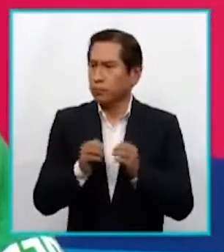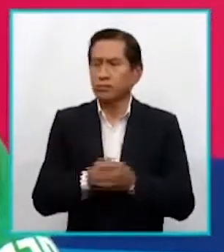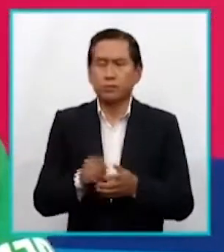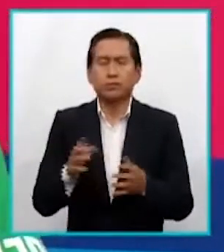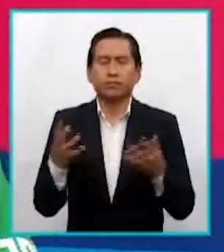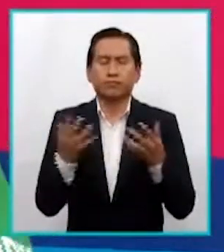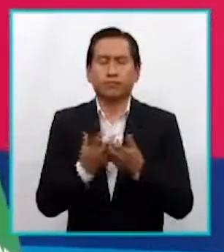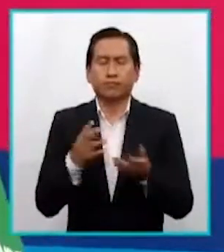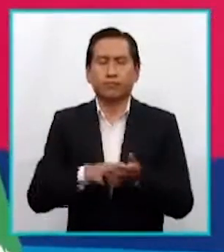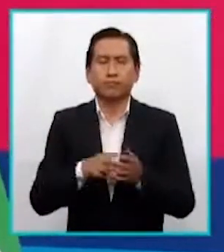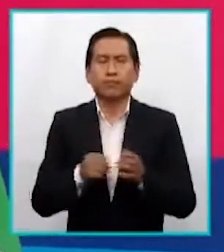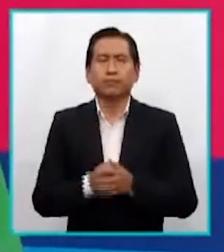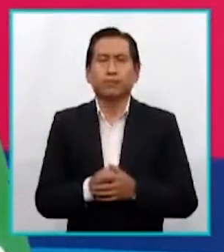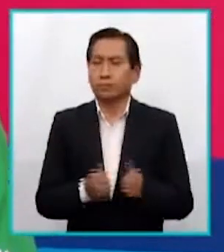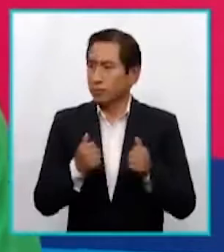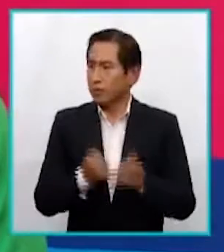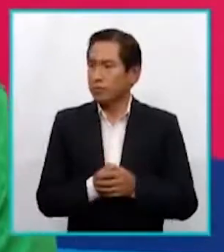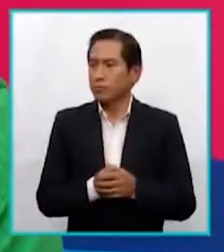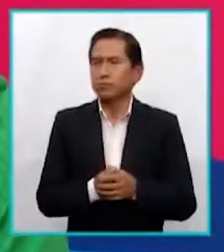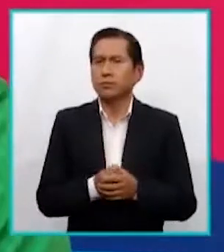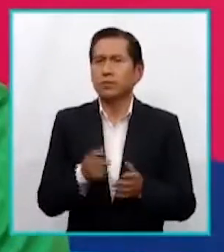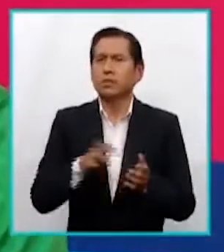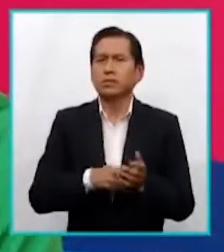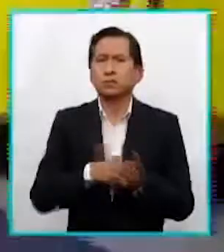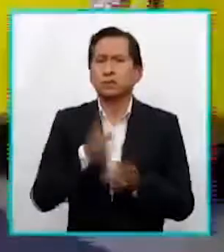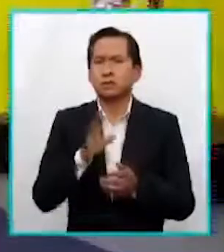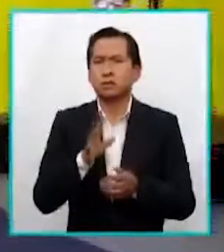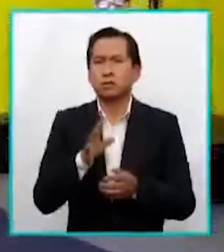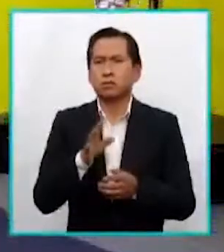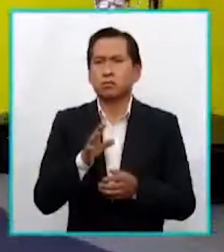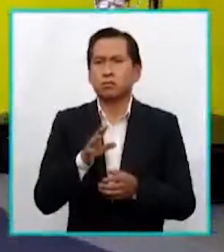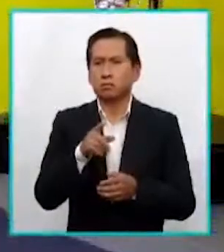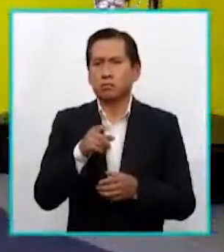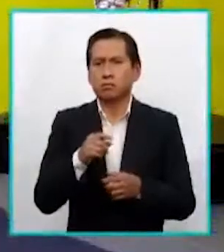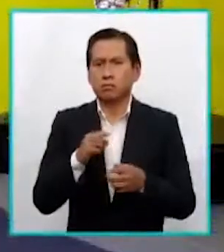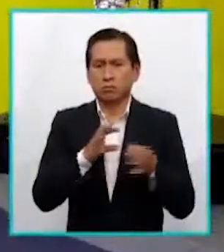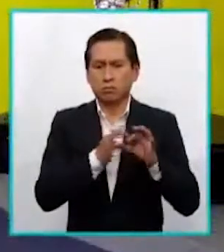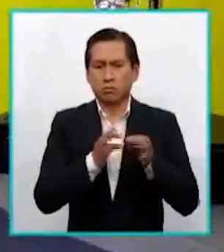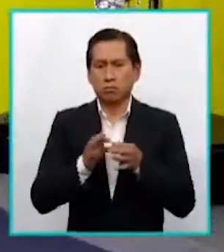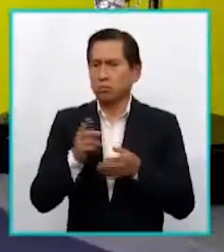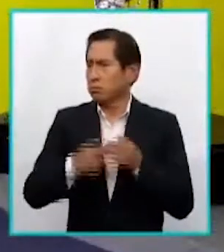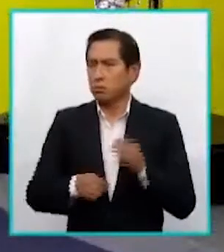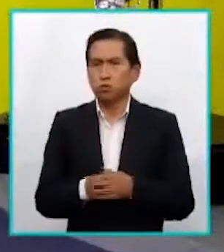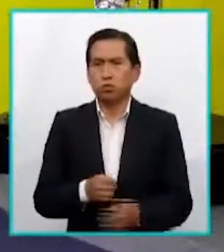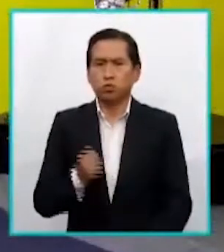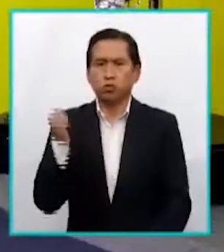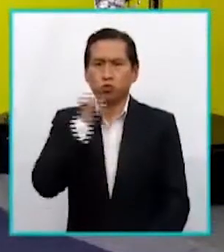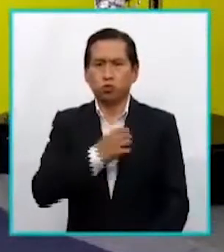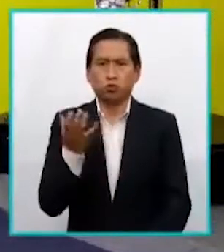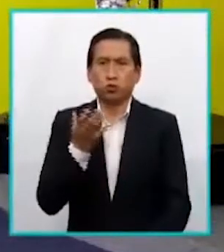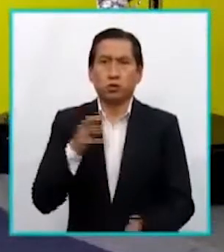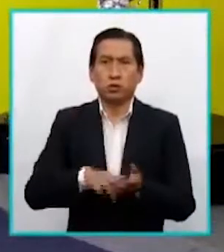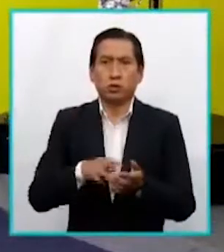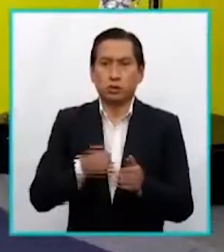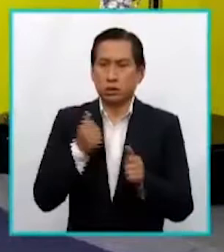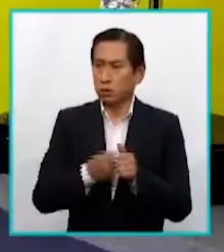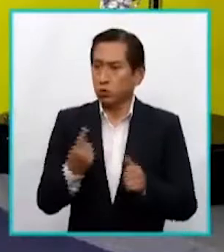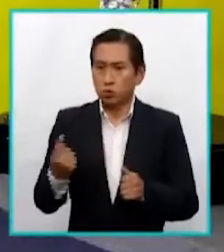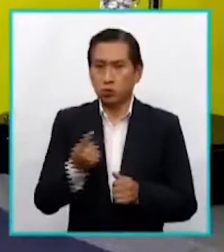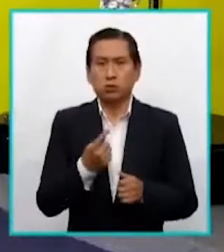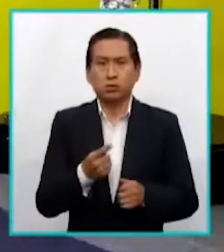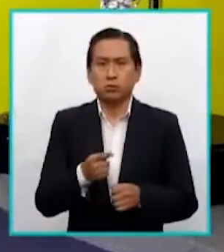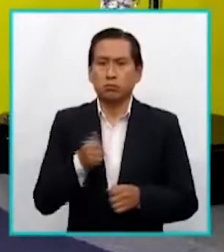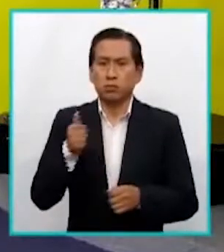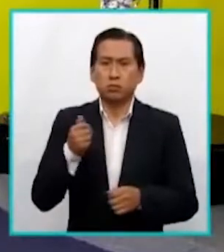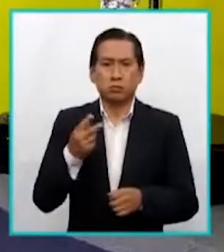Para completar el ensamble. Ajá. Qué bien, qué bien. ¿Y qué significa tocar en la calle? Es guaso porque creo que cada uno de nosotros se puede